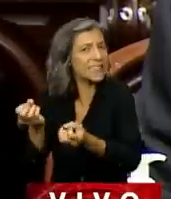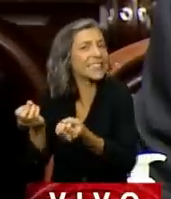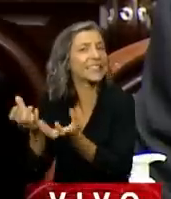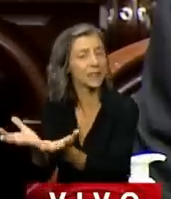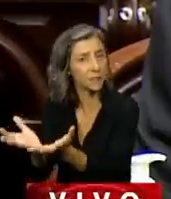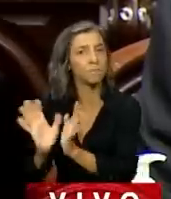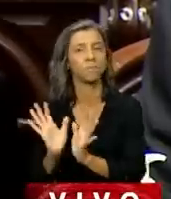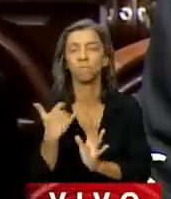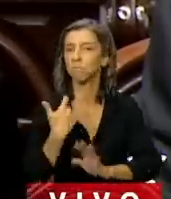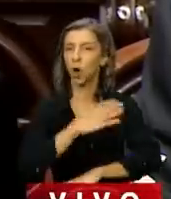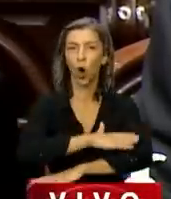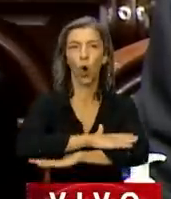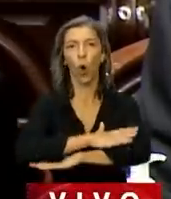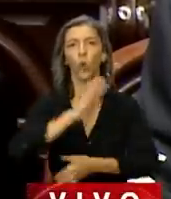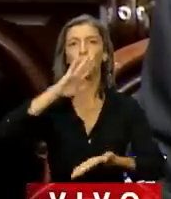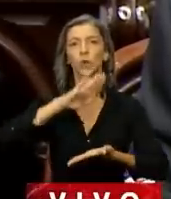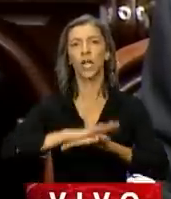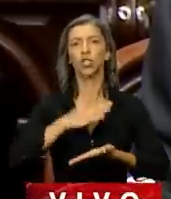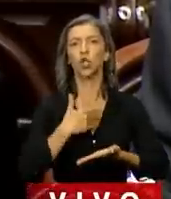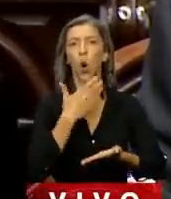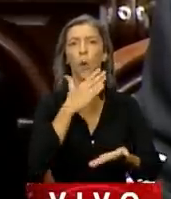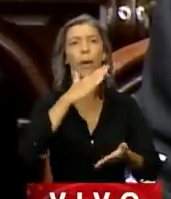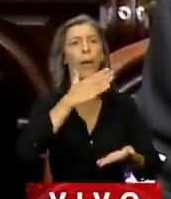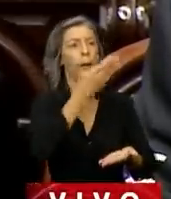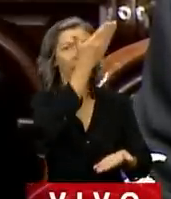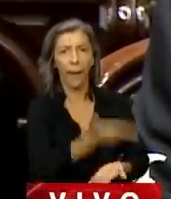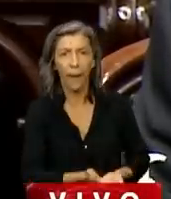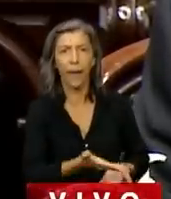las conductas de la persona propuesta,